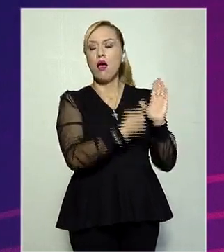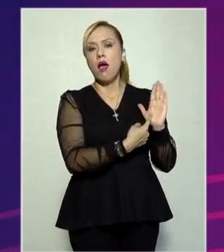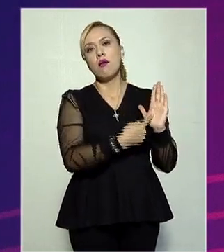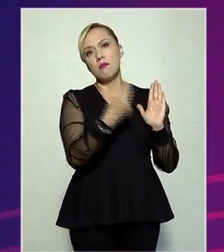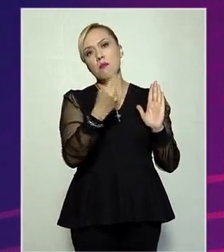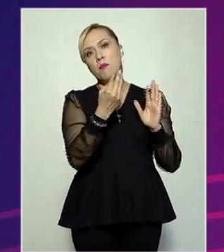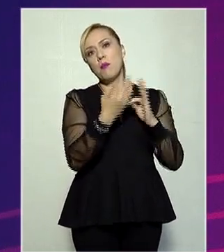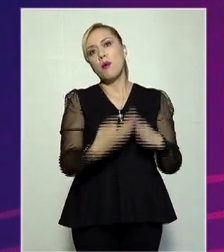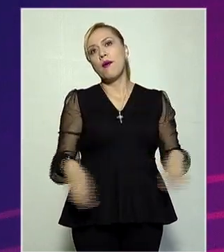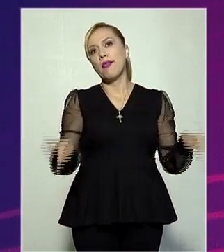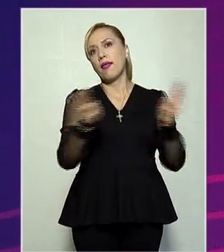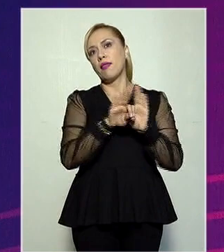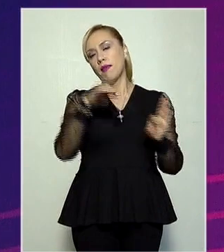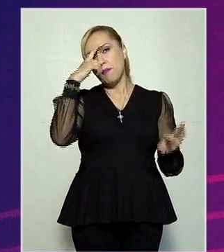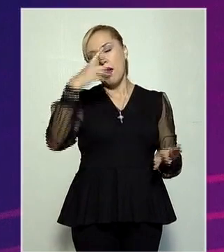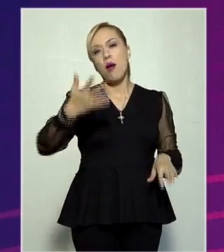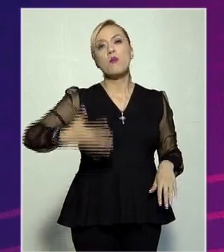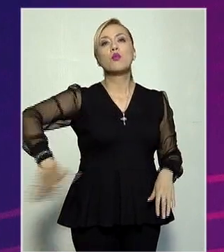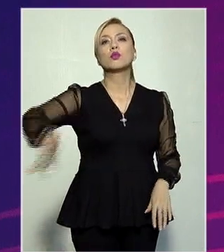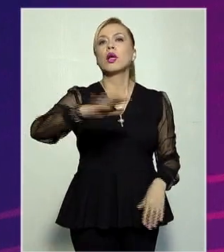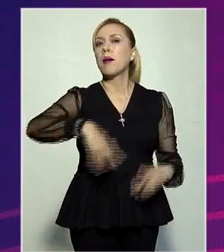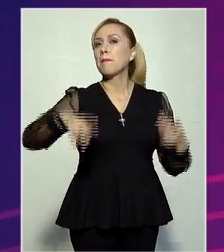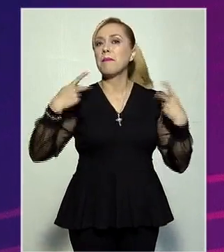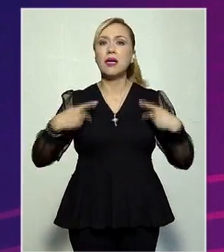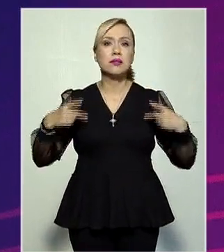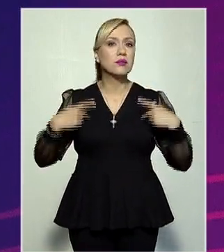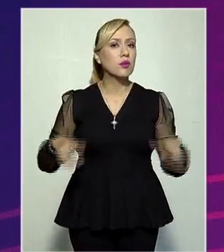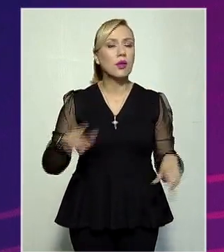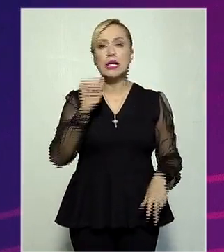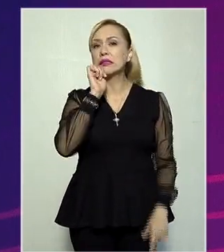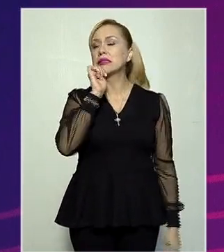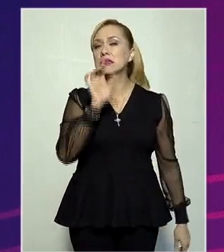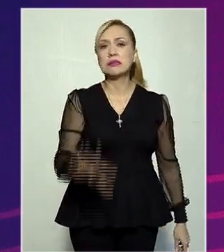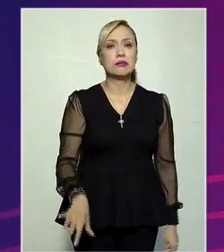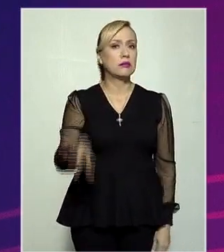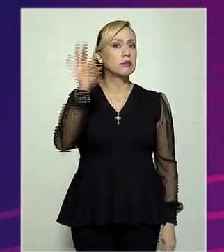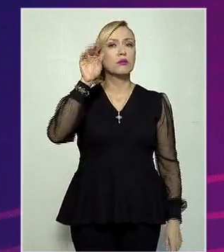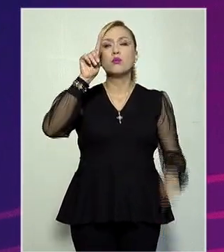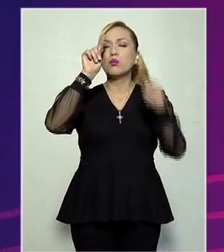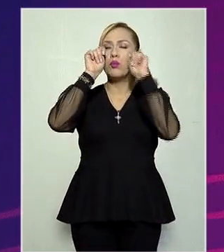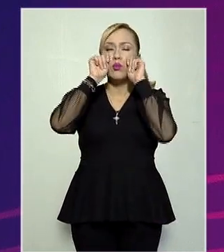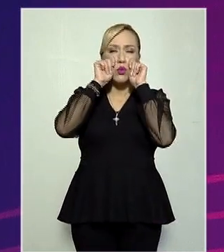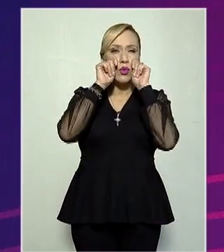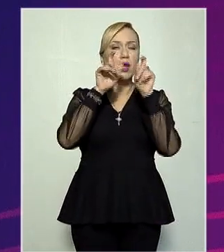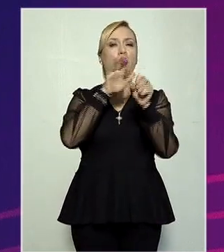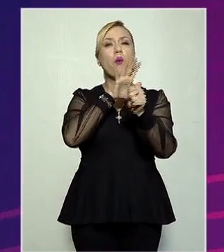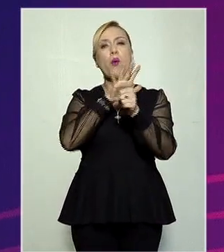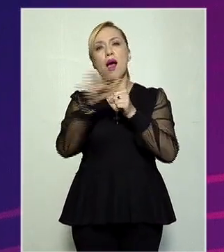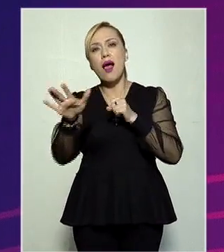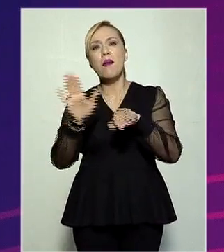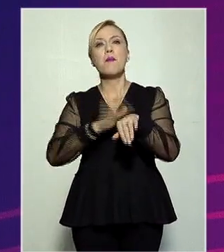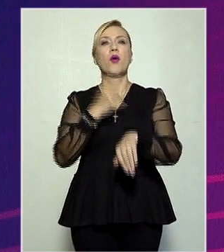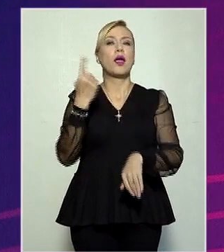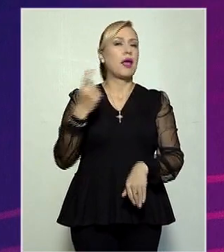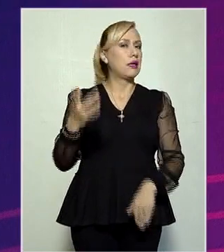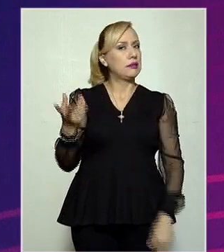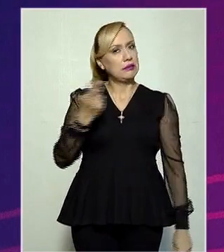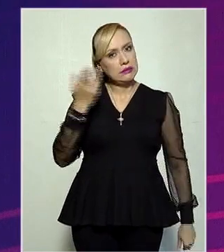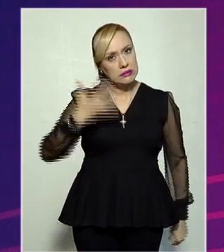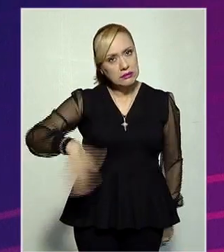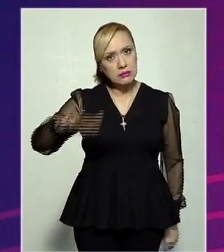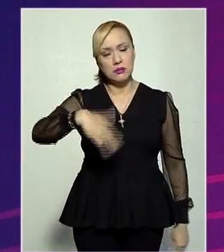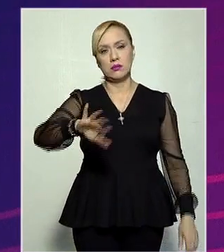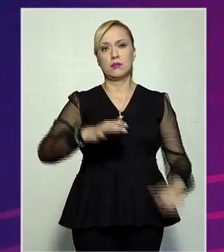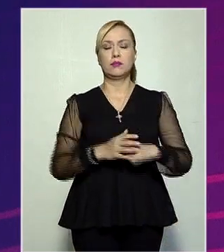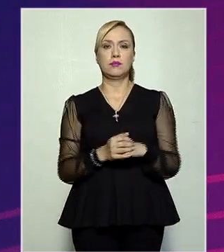que además es búsqueda de cualquier persona que no sea localizada, independientemente de las circunstancias o el contexto en el cual se dio la ausencia.